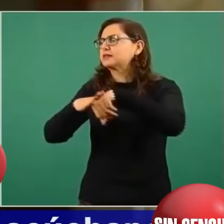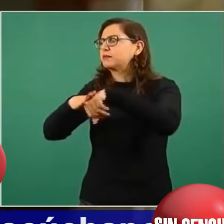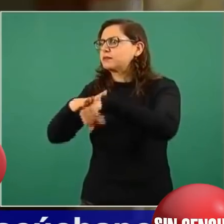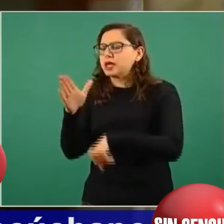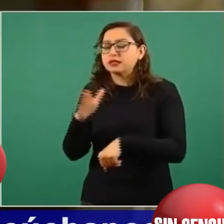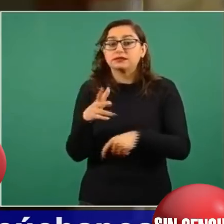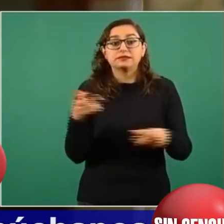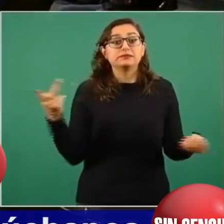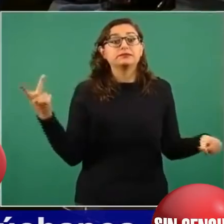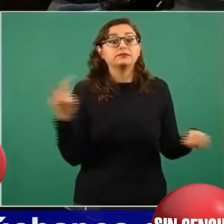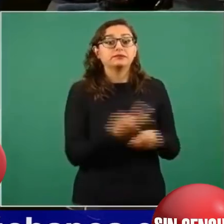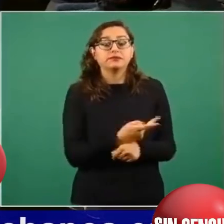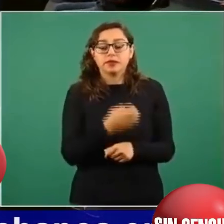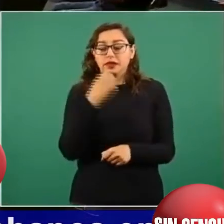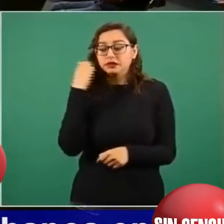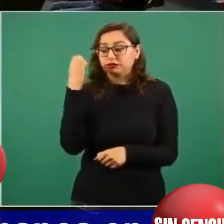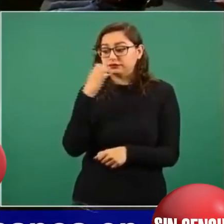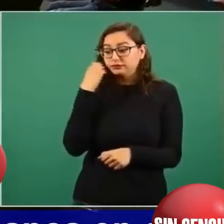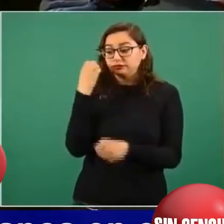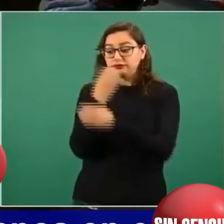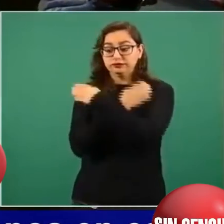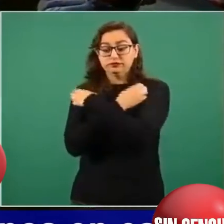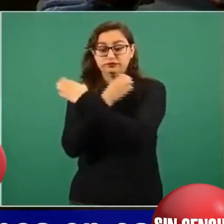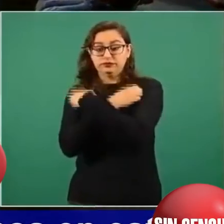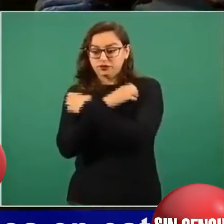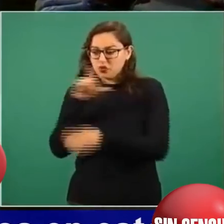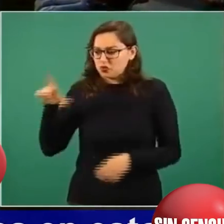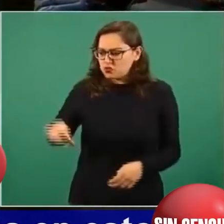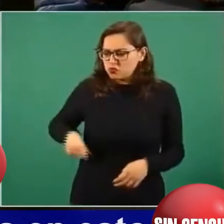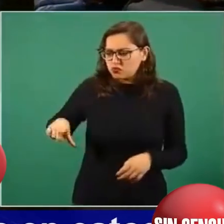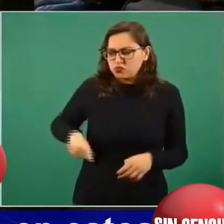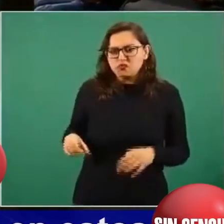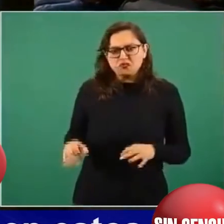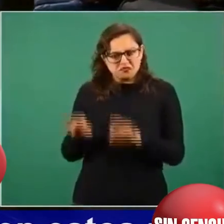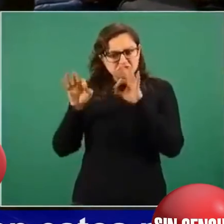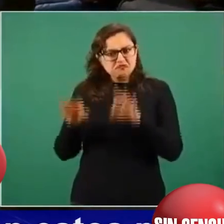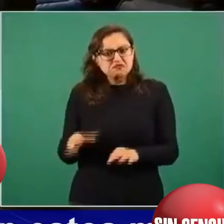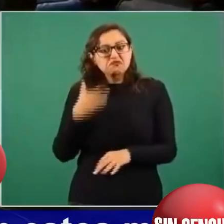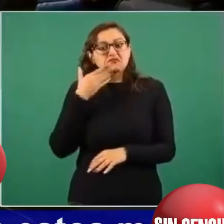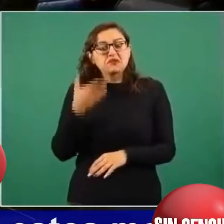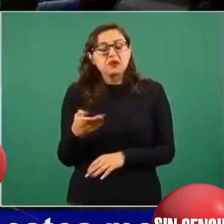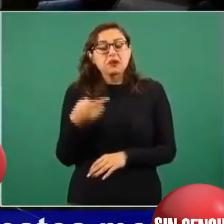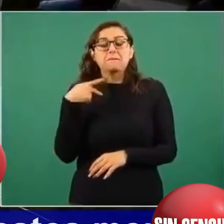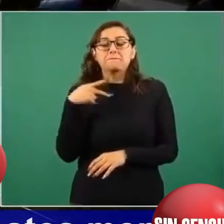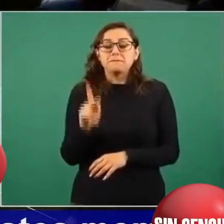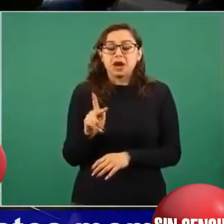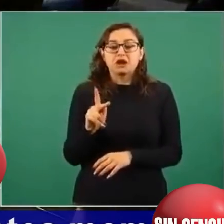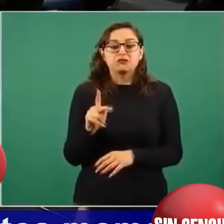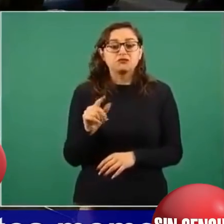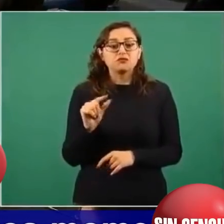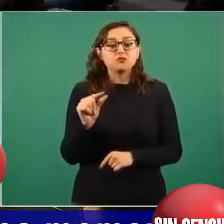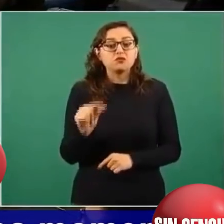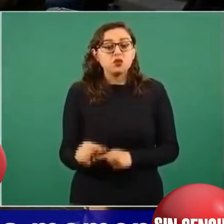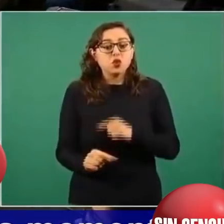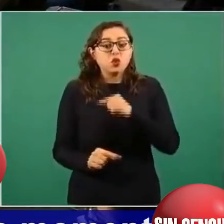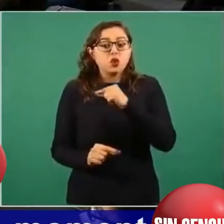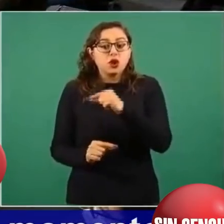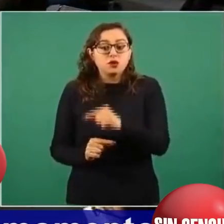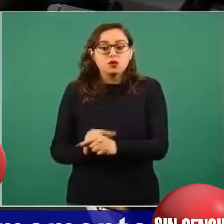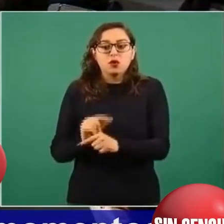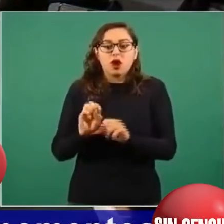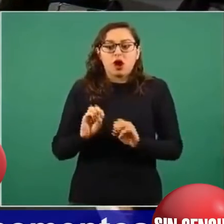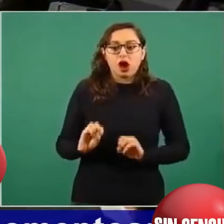atrasos nuestra escuela pública, la cual era competitiva, la cual teníamos los primeros lugares, los